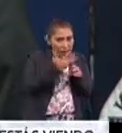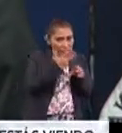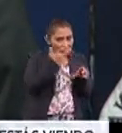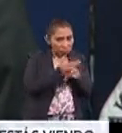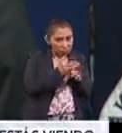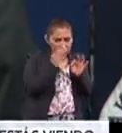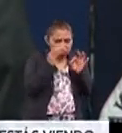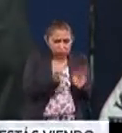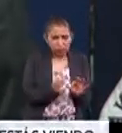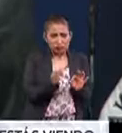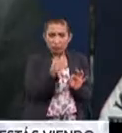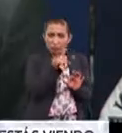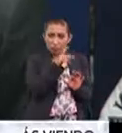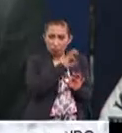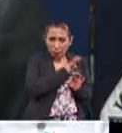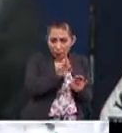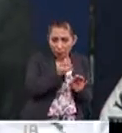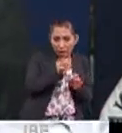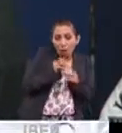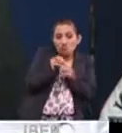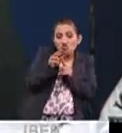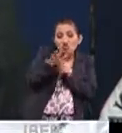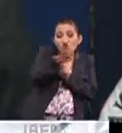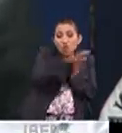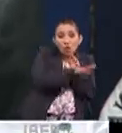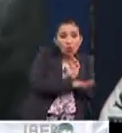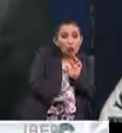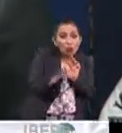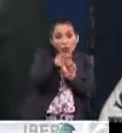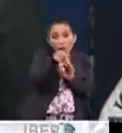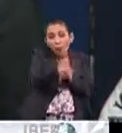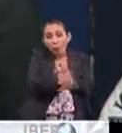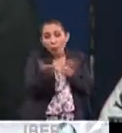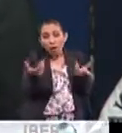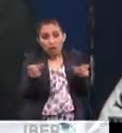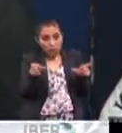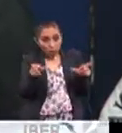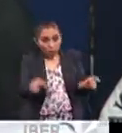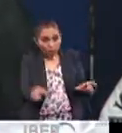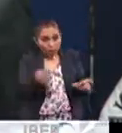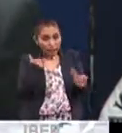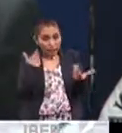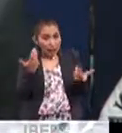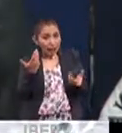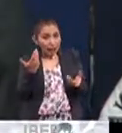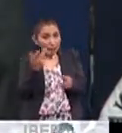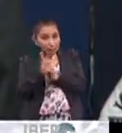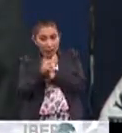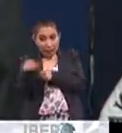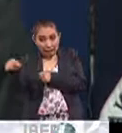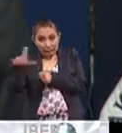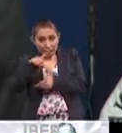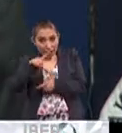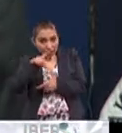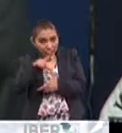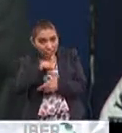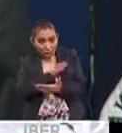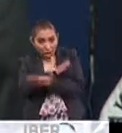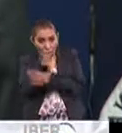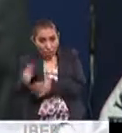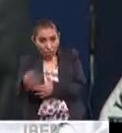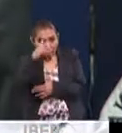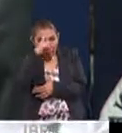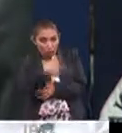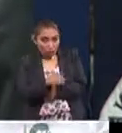Estados Unidos en ingerir en las estrategias de seguridad nacional de los países de América Latina,